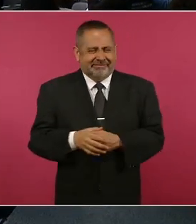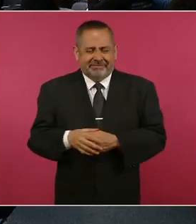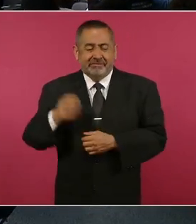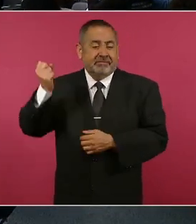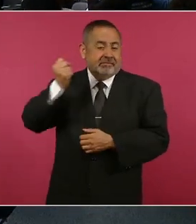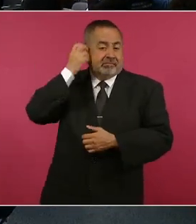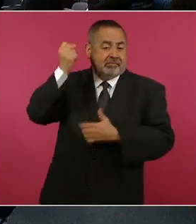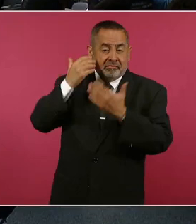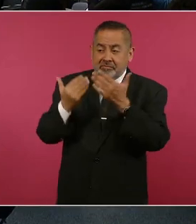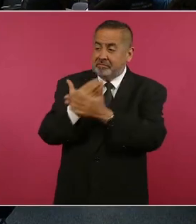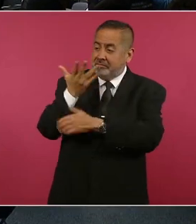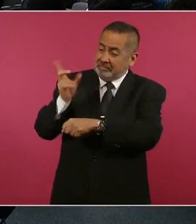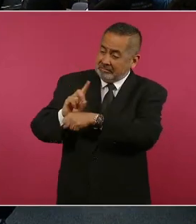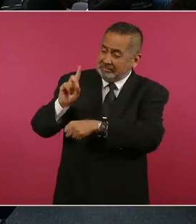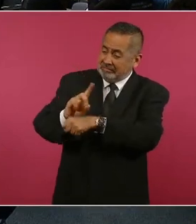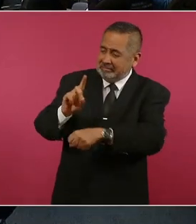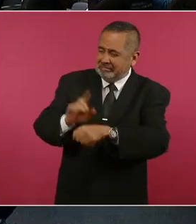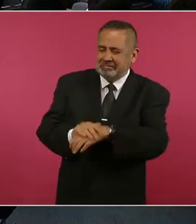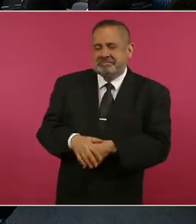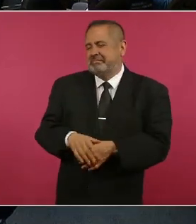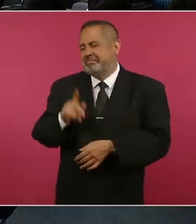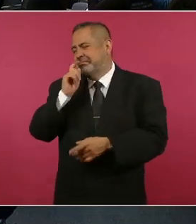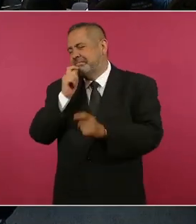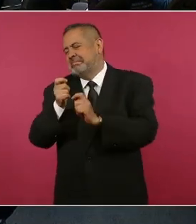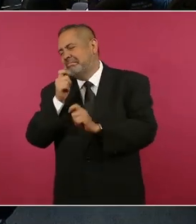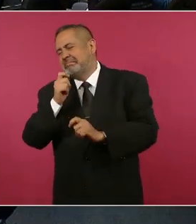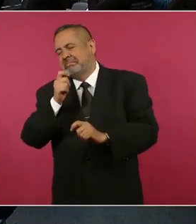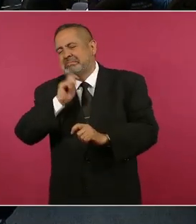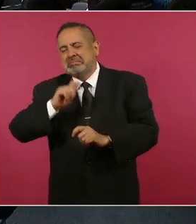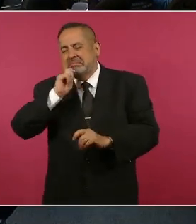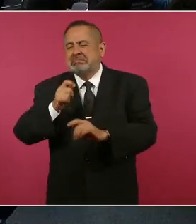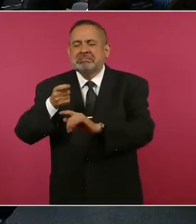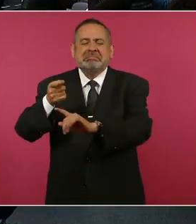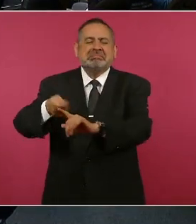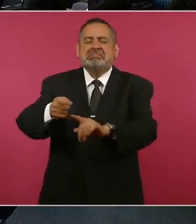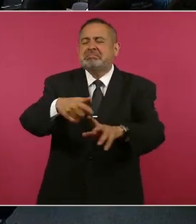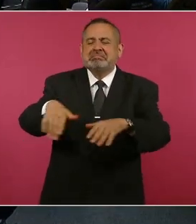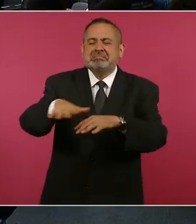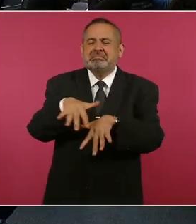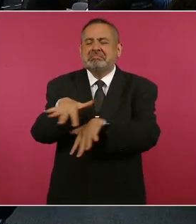Hacer una mañanera, pan y circo para chairos que les gusta el atolito.